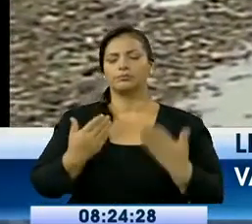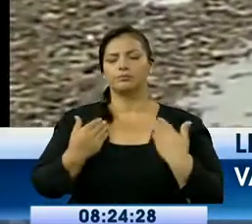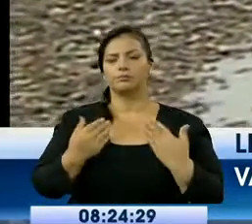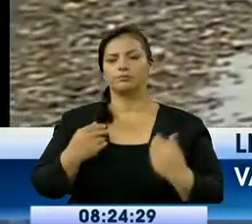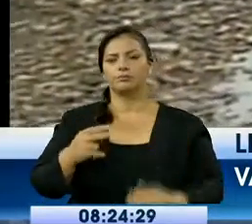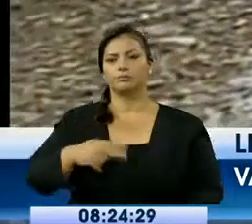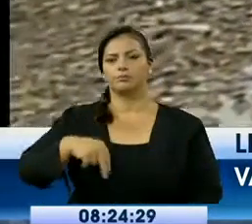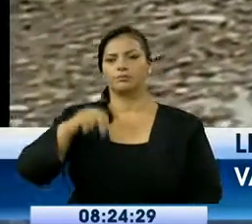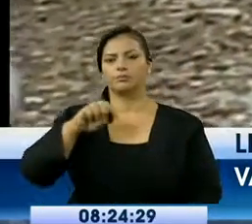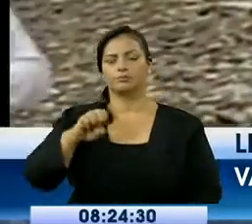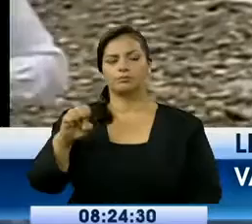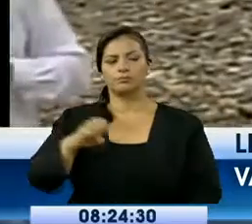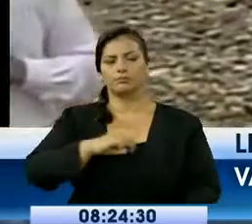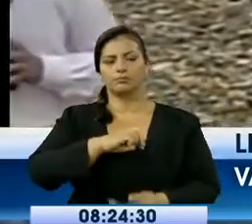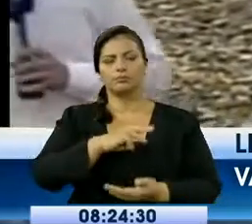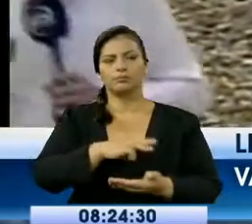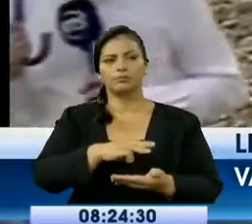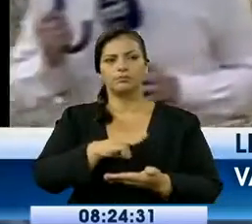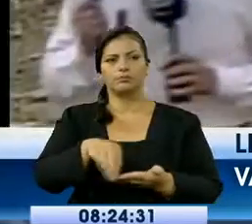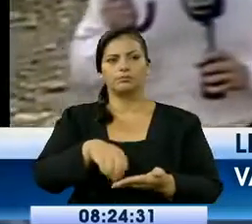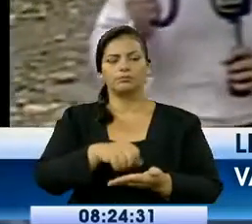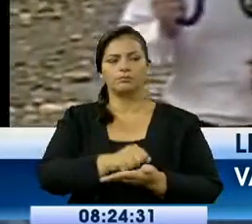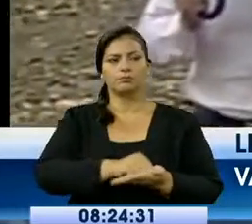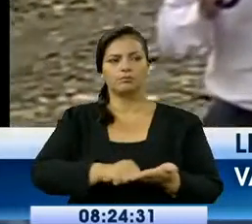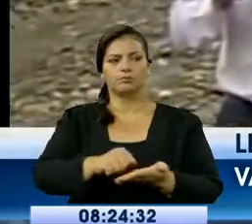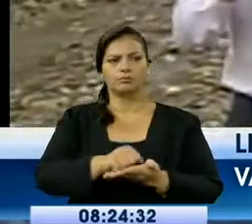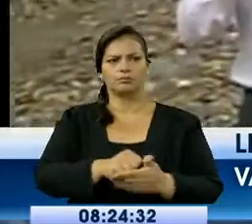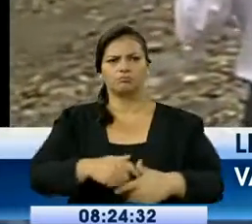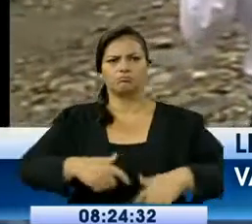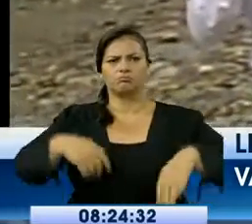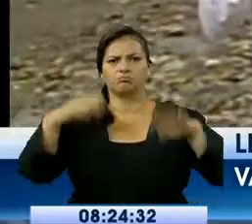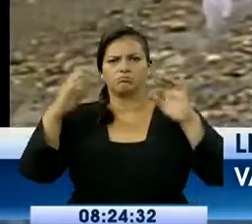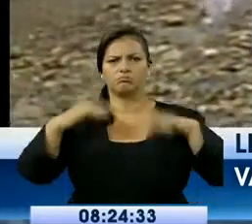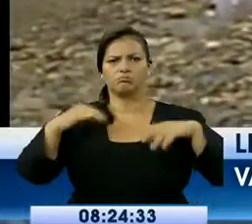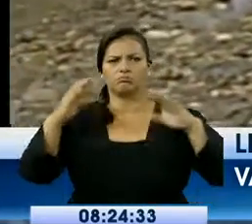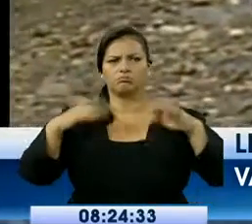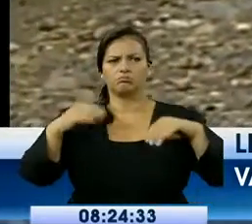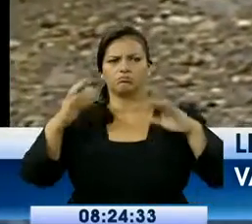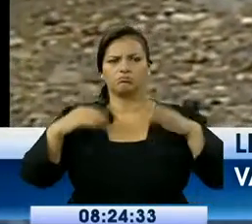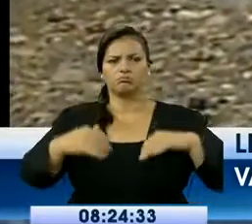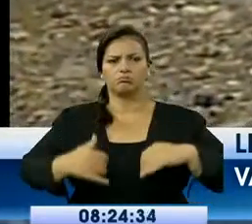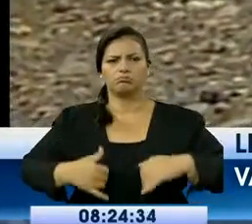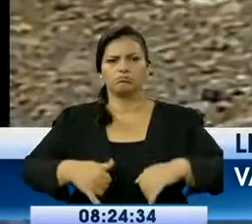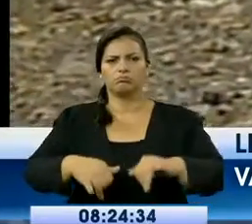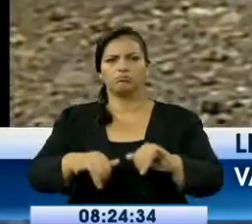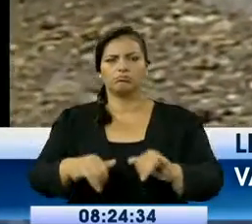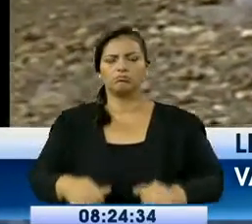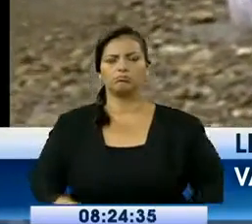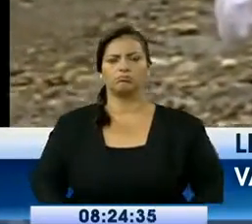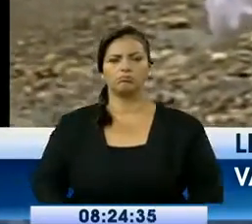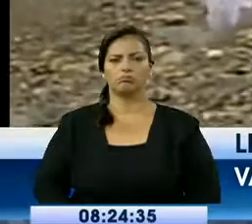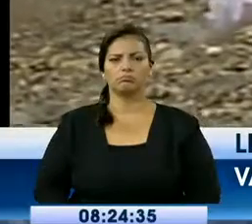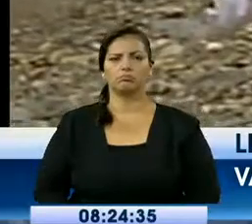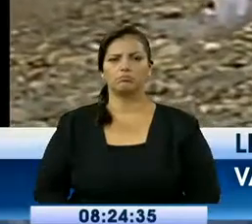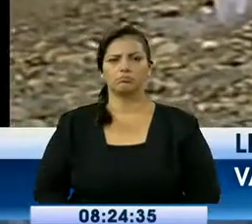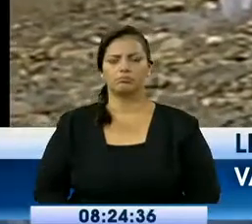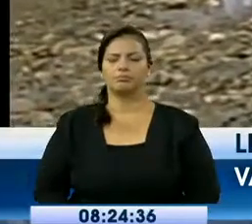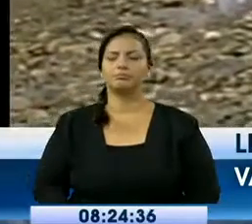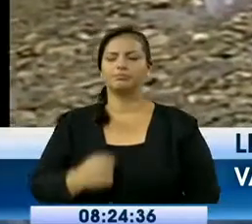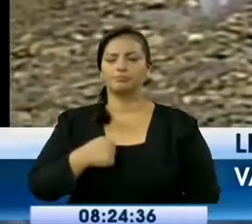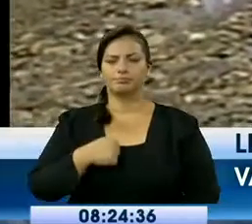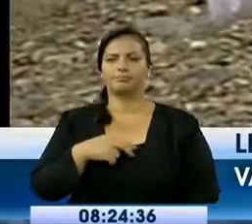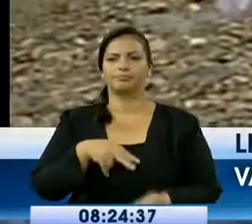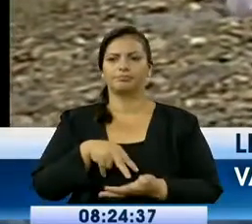estaremos pendientes por acá. La lluvia continúa cayendo en este sector y nosotros permaneceremos aquí,